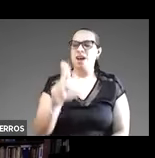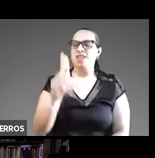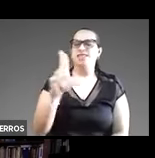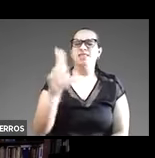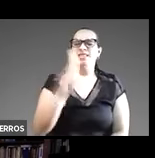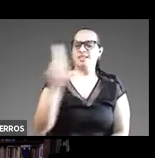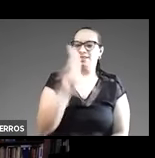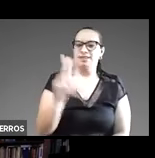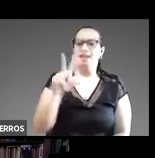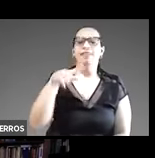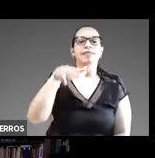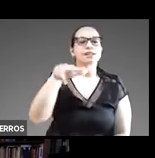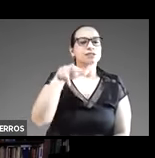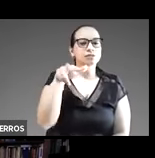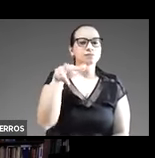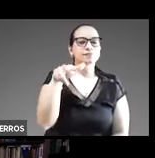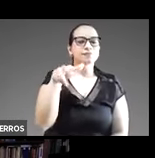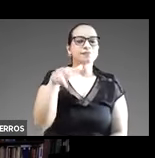18